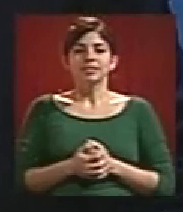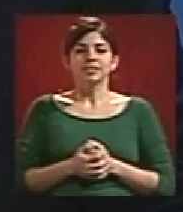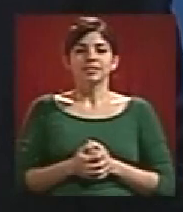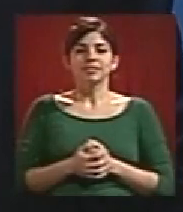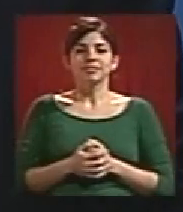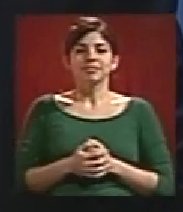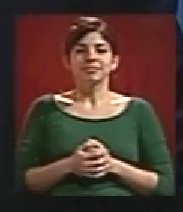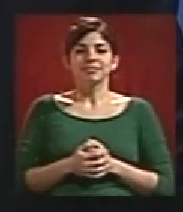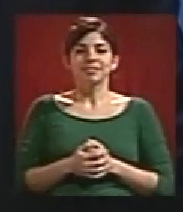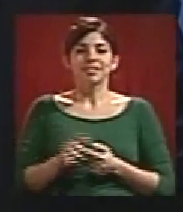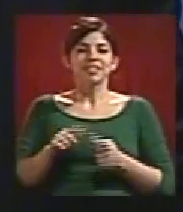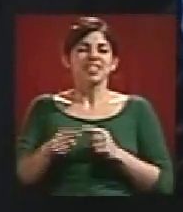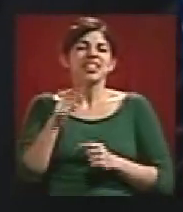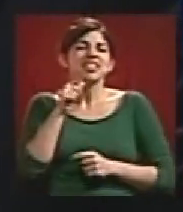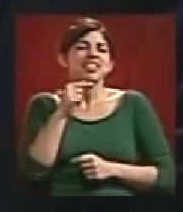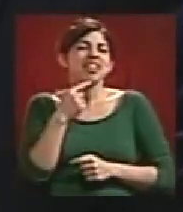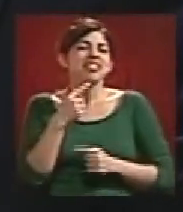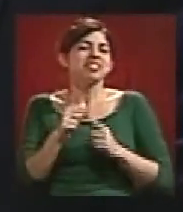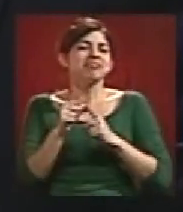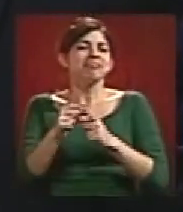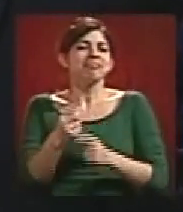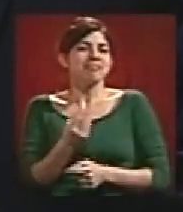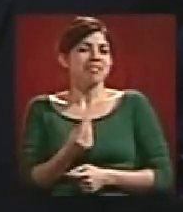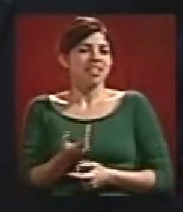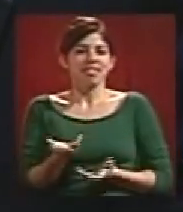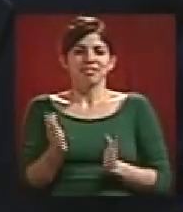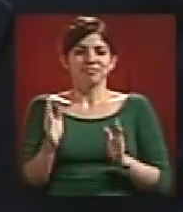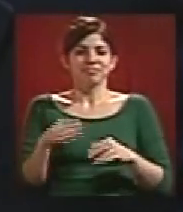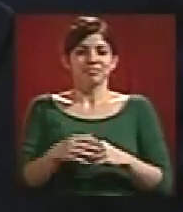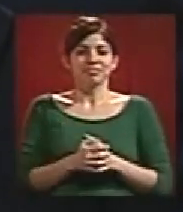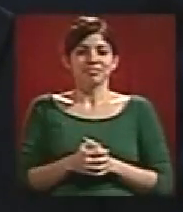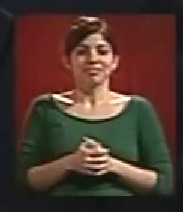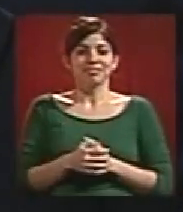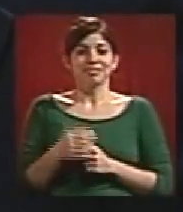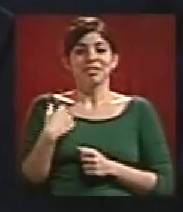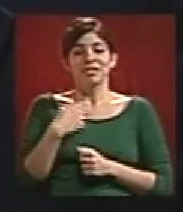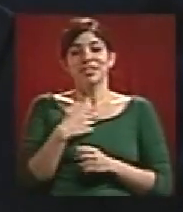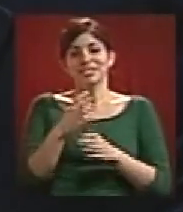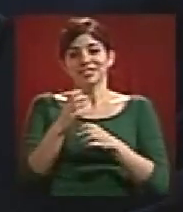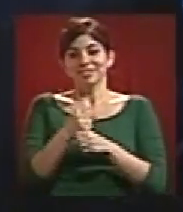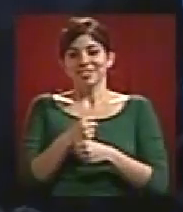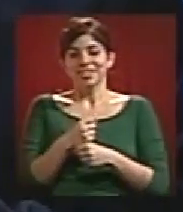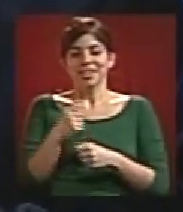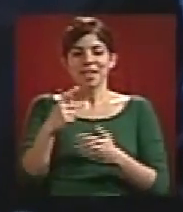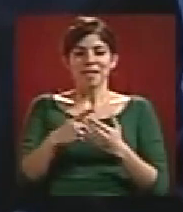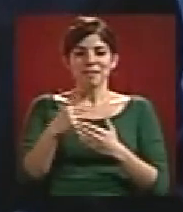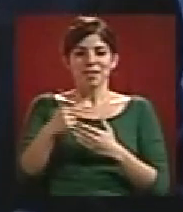como dice alguien, ¿quién dice miedo? Y ese alguien es nuestro realizador.